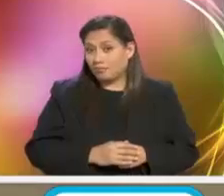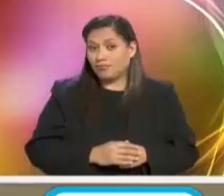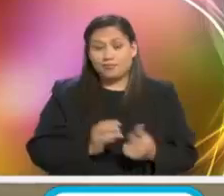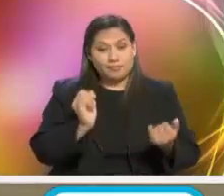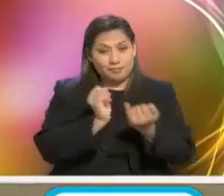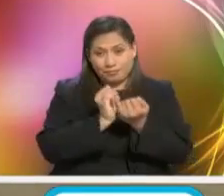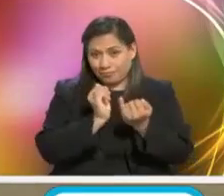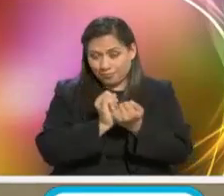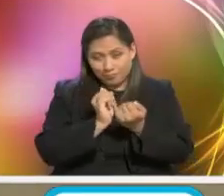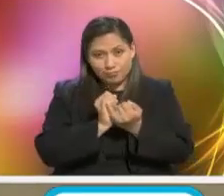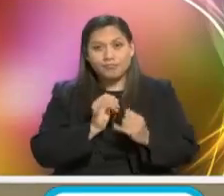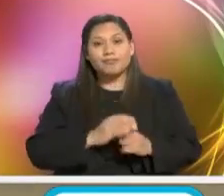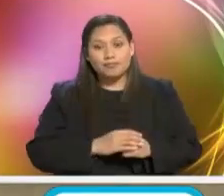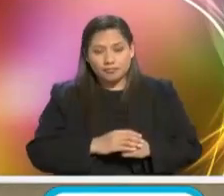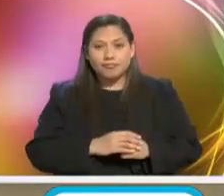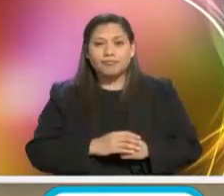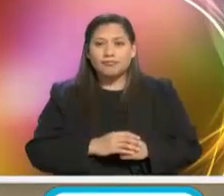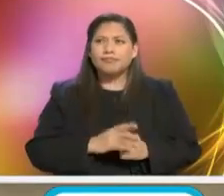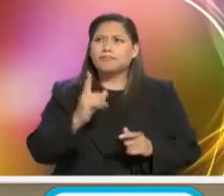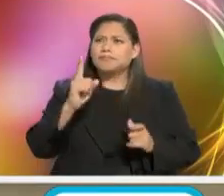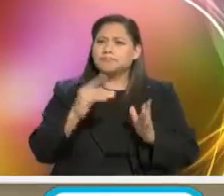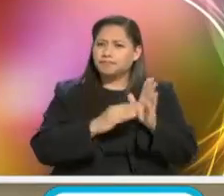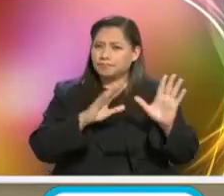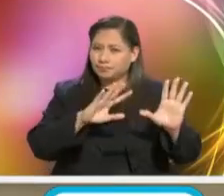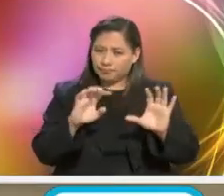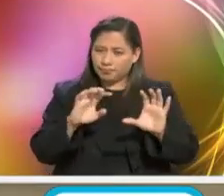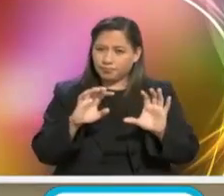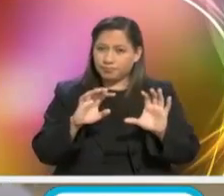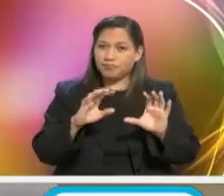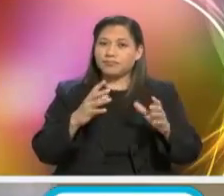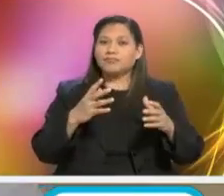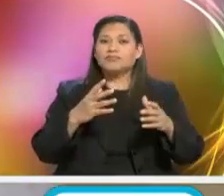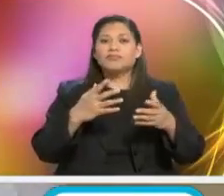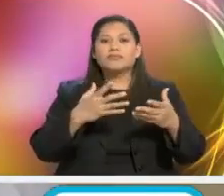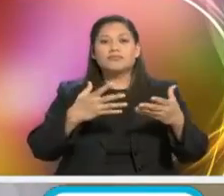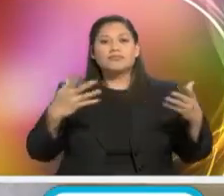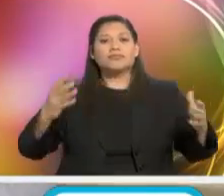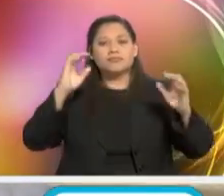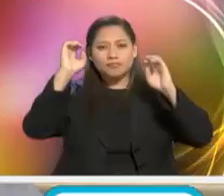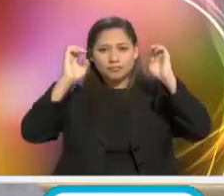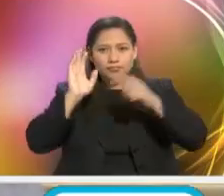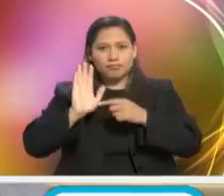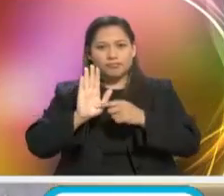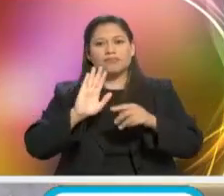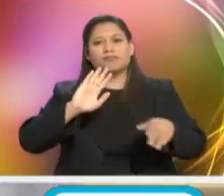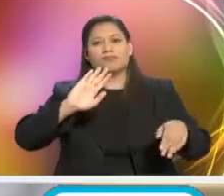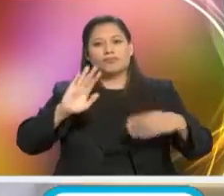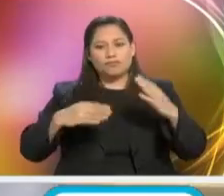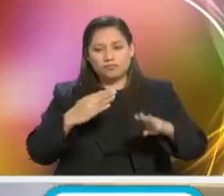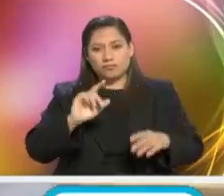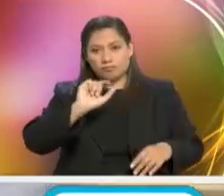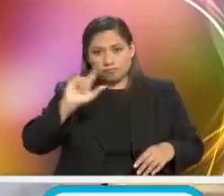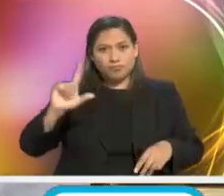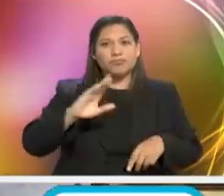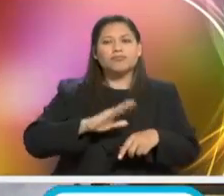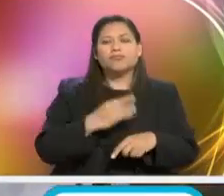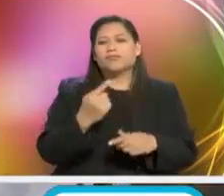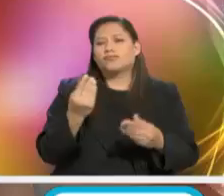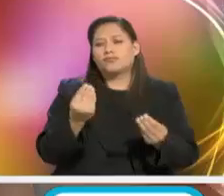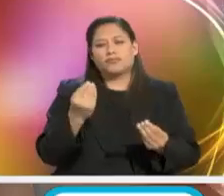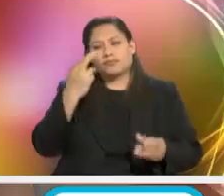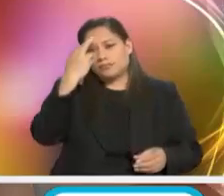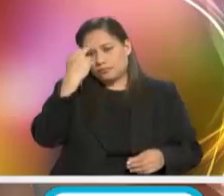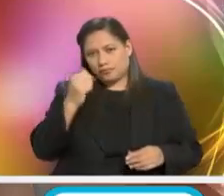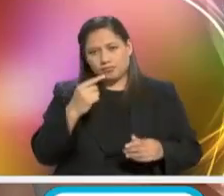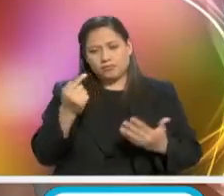también en el 1900 hubo una gran exposición mundial que es famosa por muchas razones, ¿no?